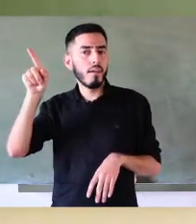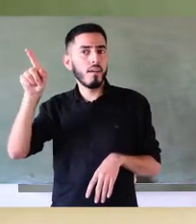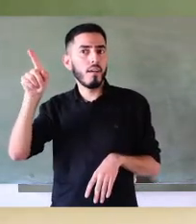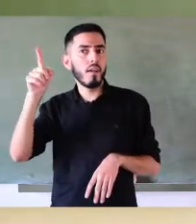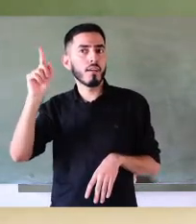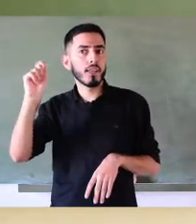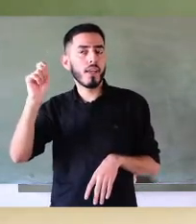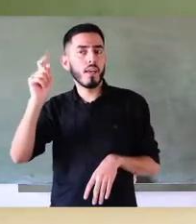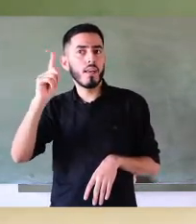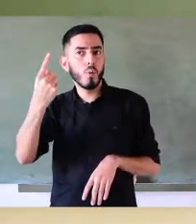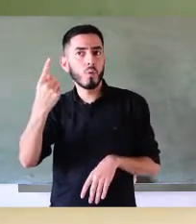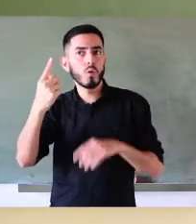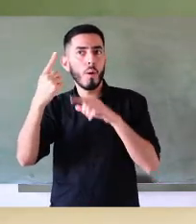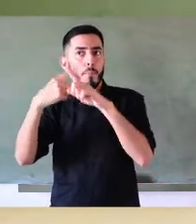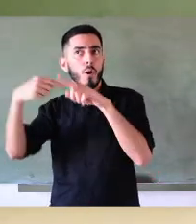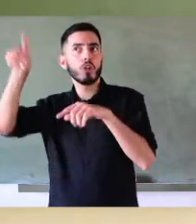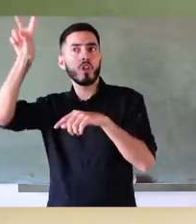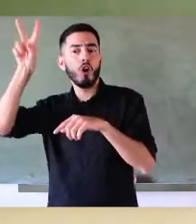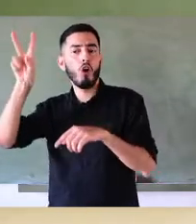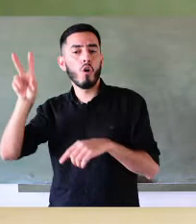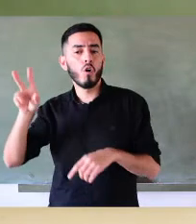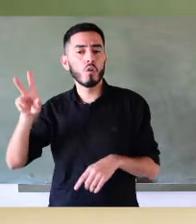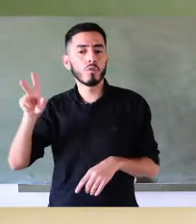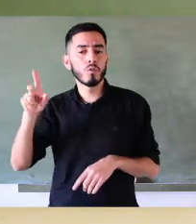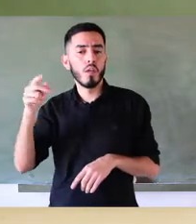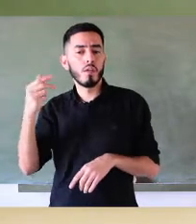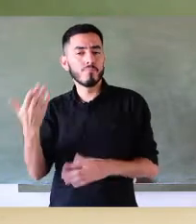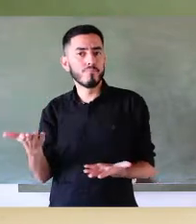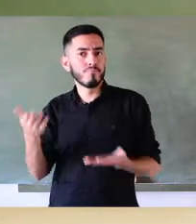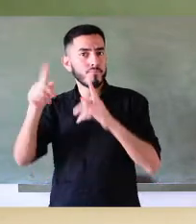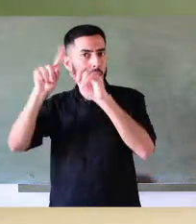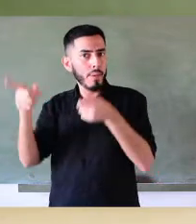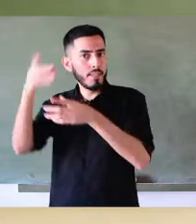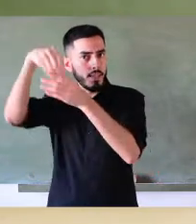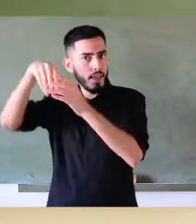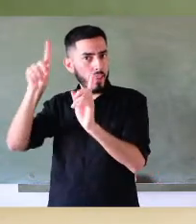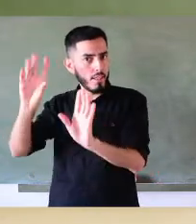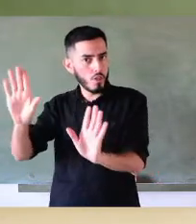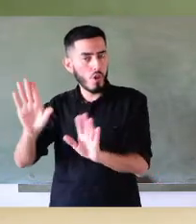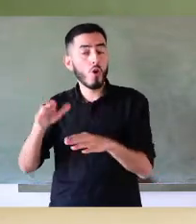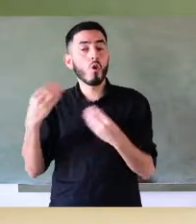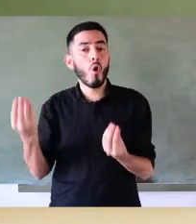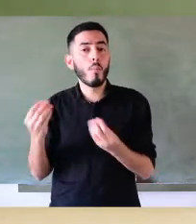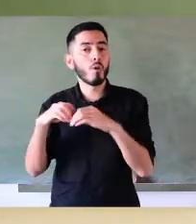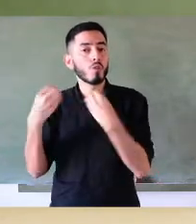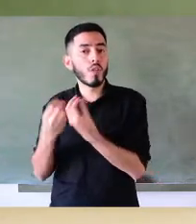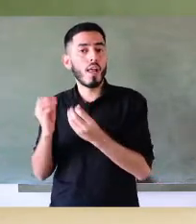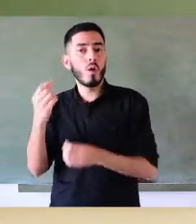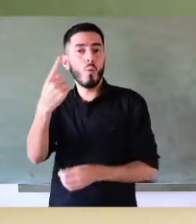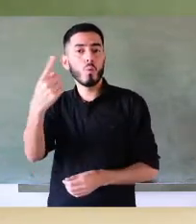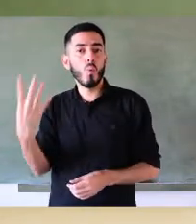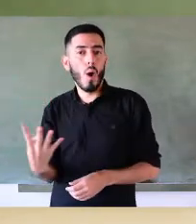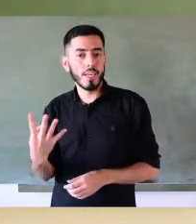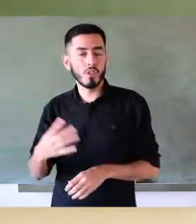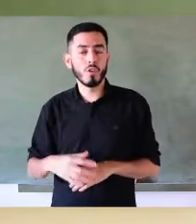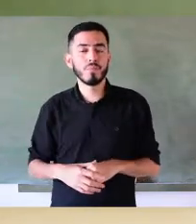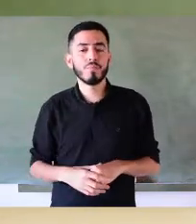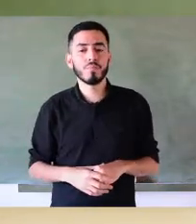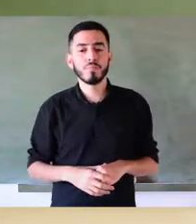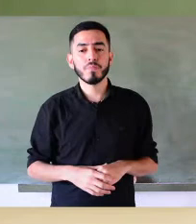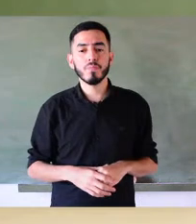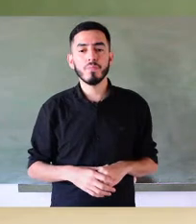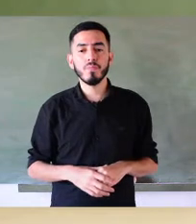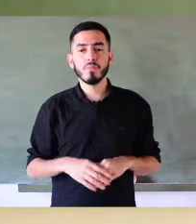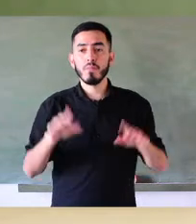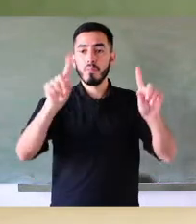2, como el signo negativo que está dentro del paréntesis. Por lo tanto, nos queda 1 cuarto. Una vez que